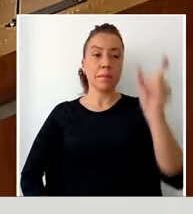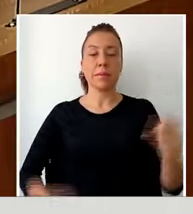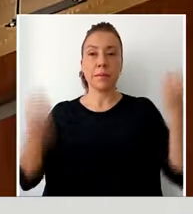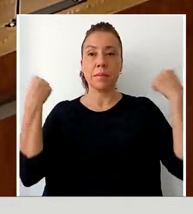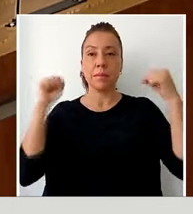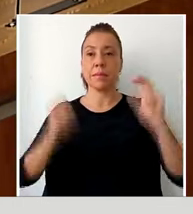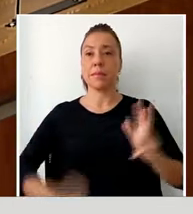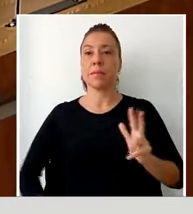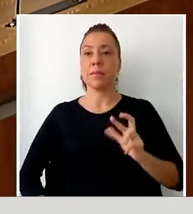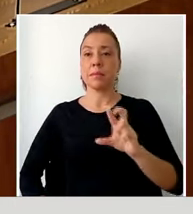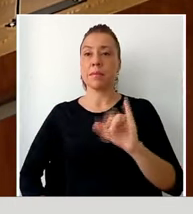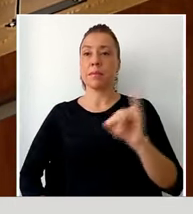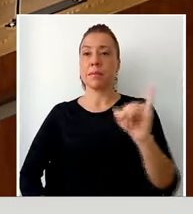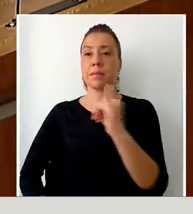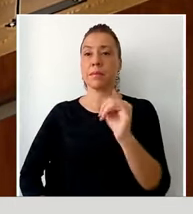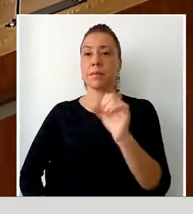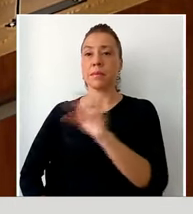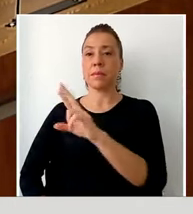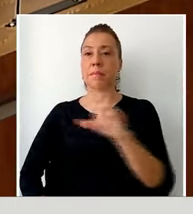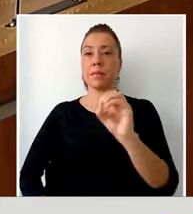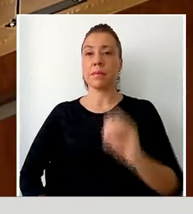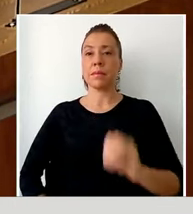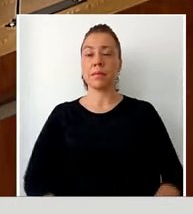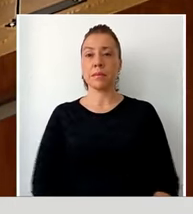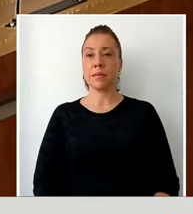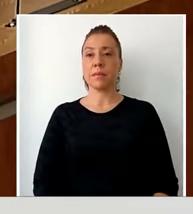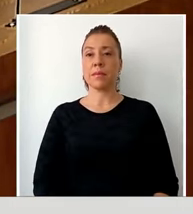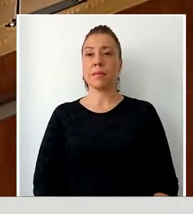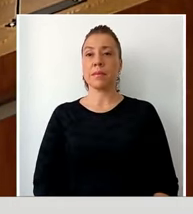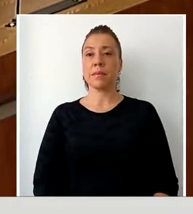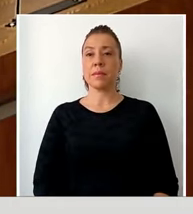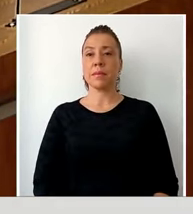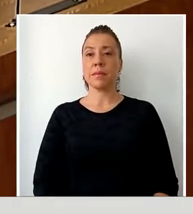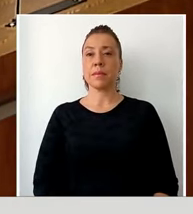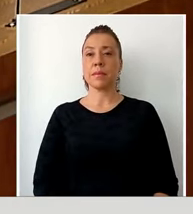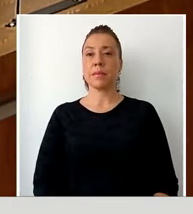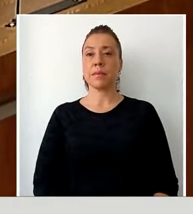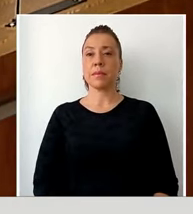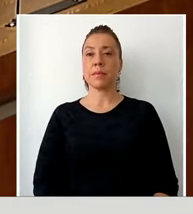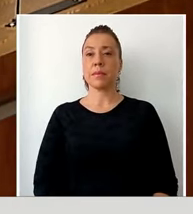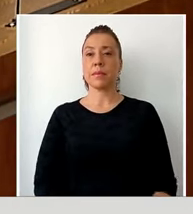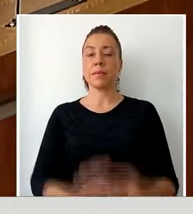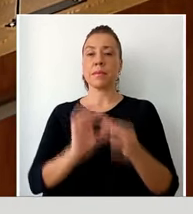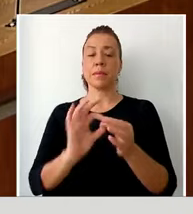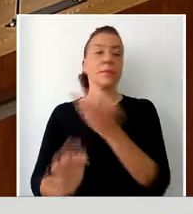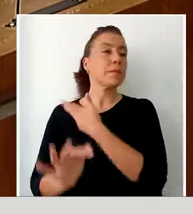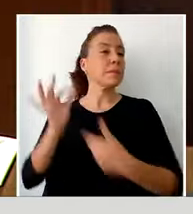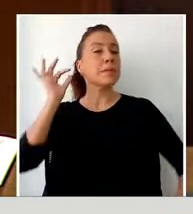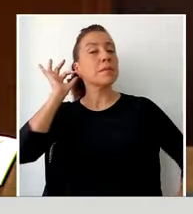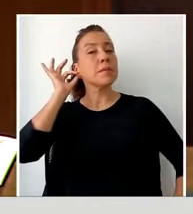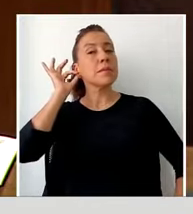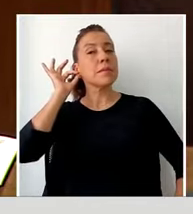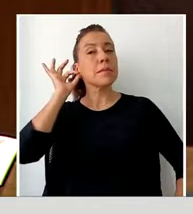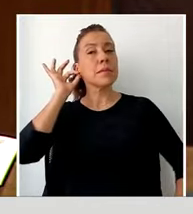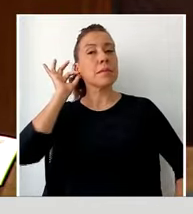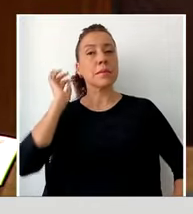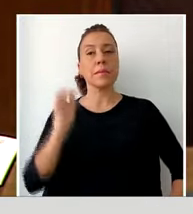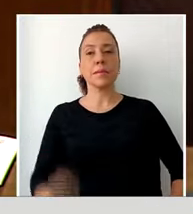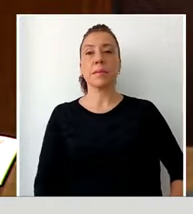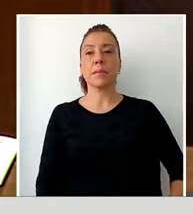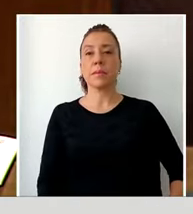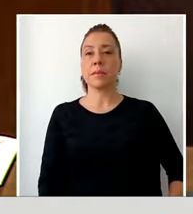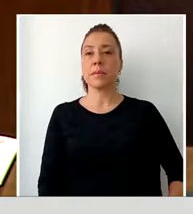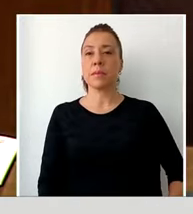Pizarro tiene la palabra ministro y bienvenido Gracias presidenta primero